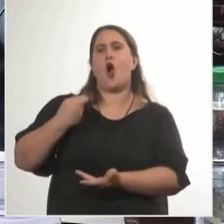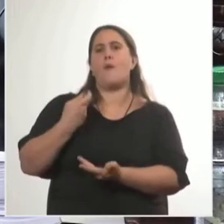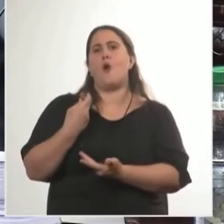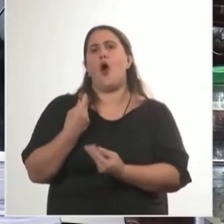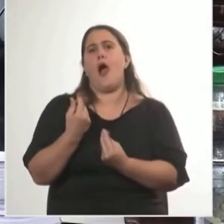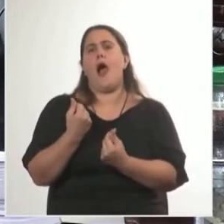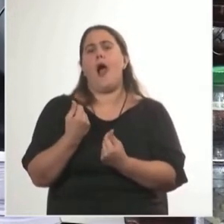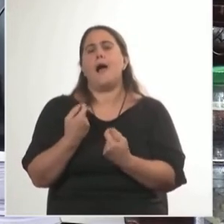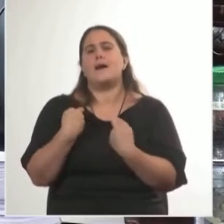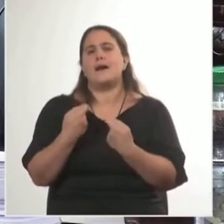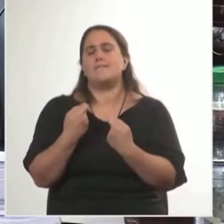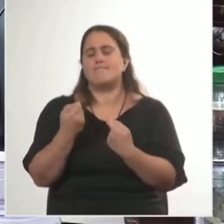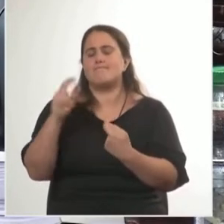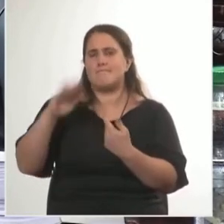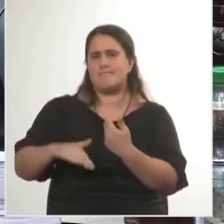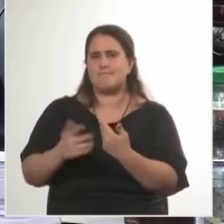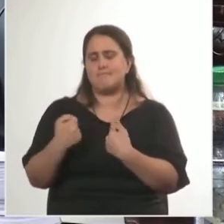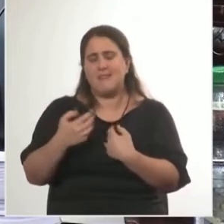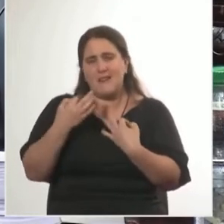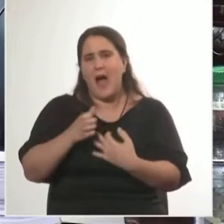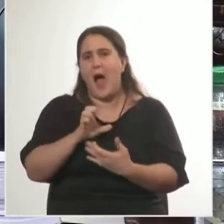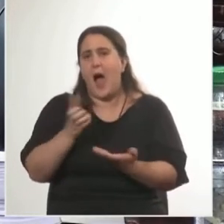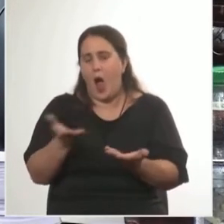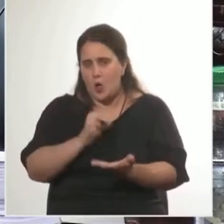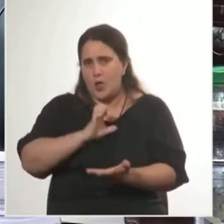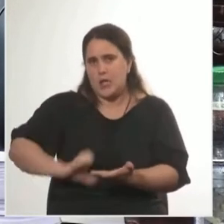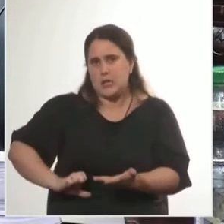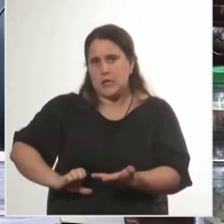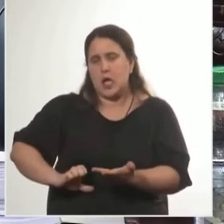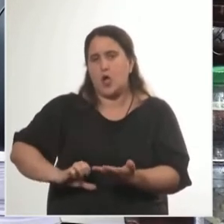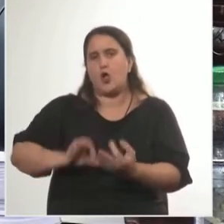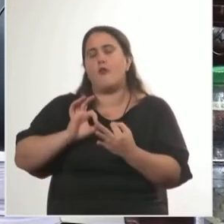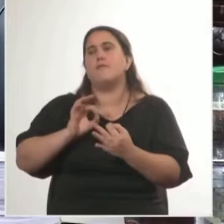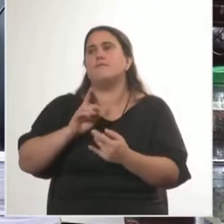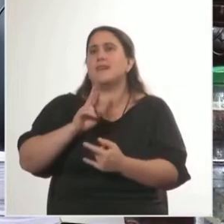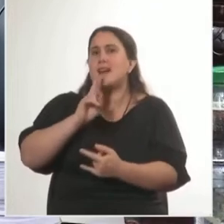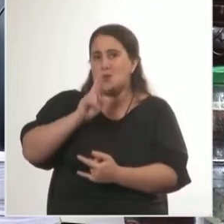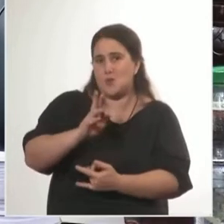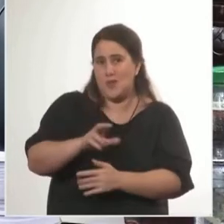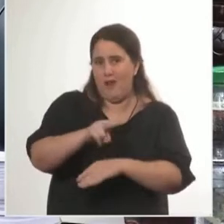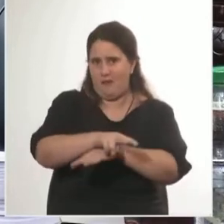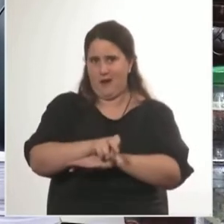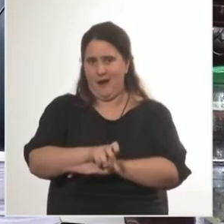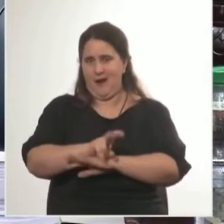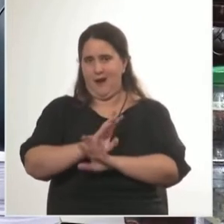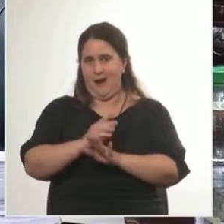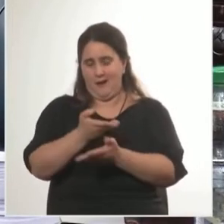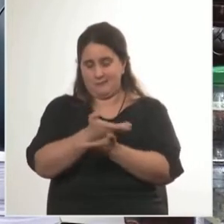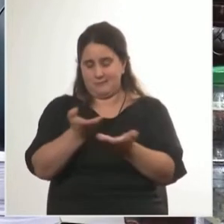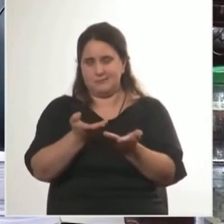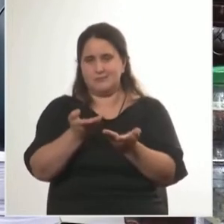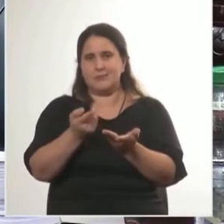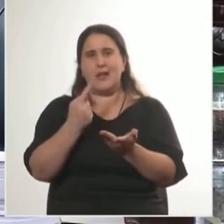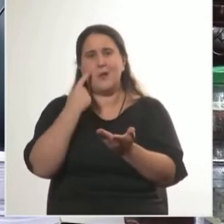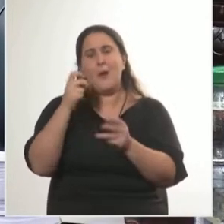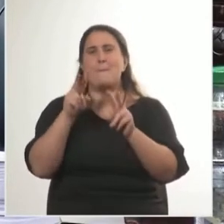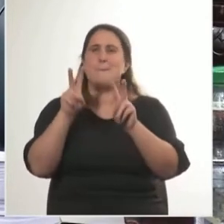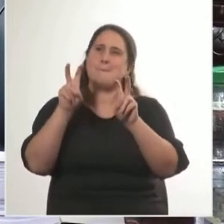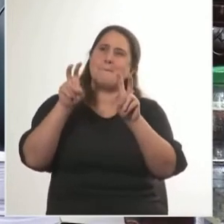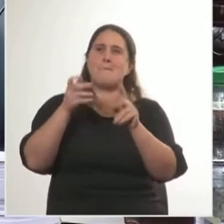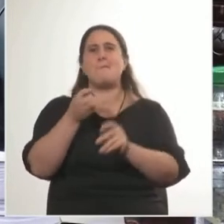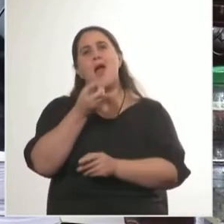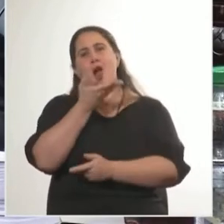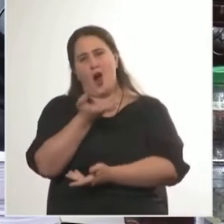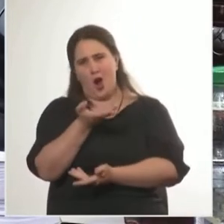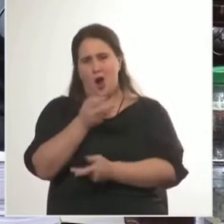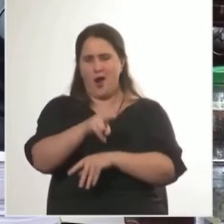reitero, hoy el Estado, ¿verdad?, o mejor dicho, el resultado fiscal, la mejora, entre comillas, en el terreno